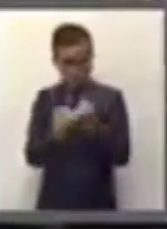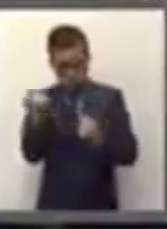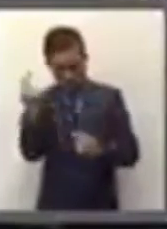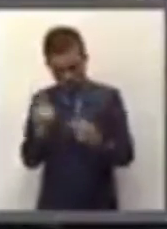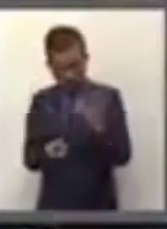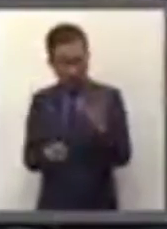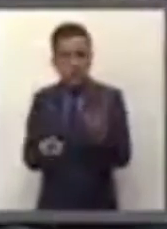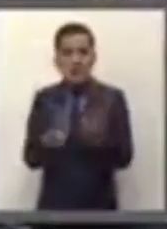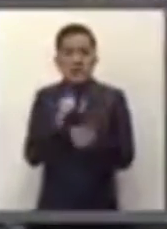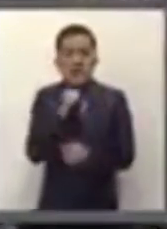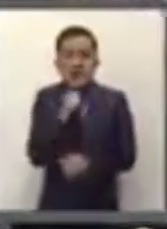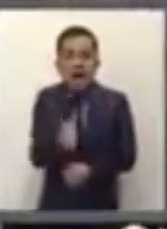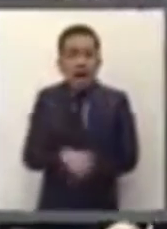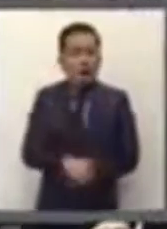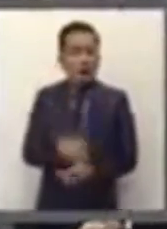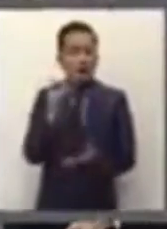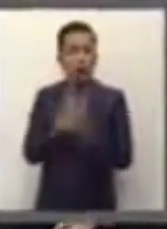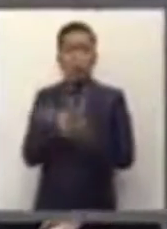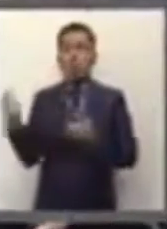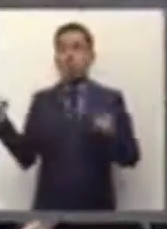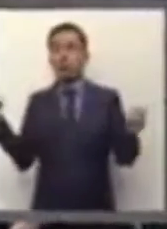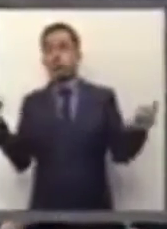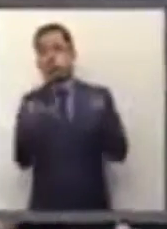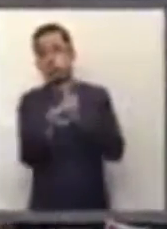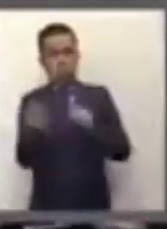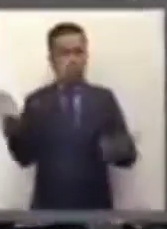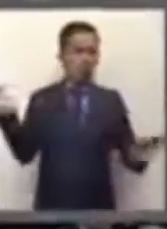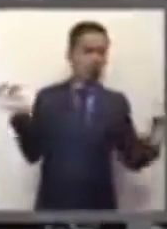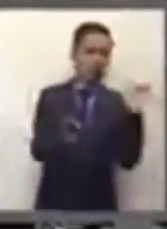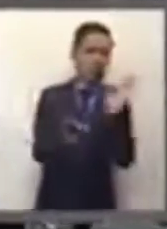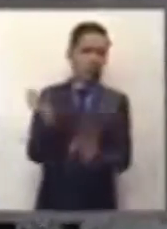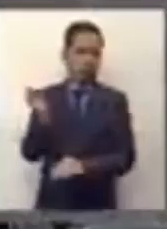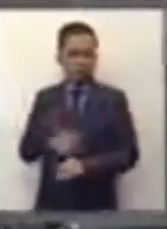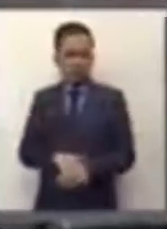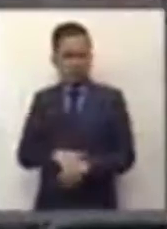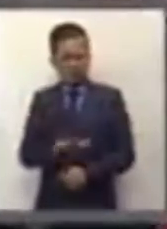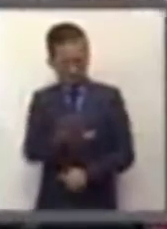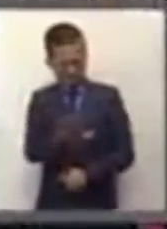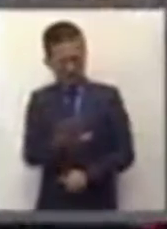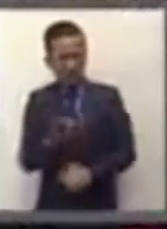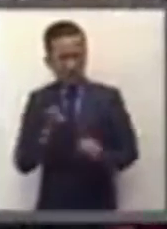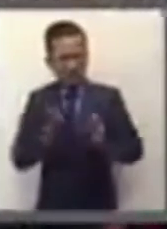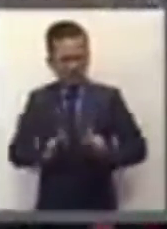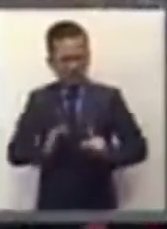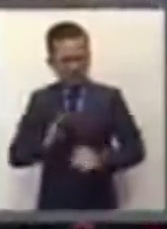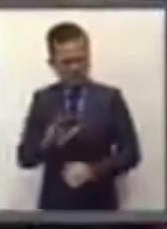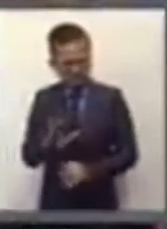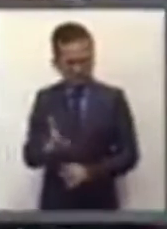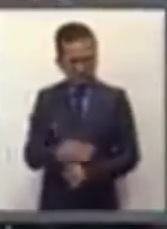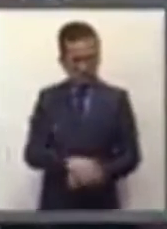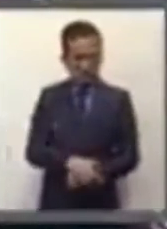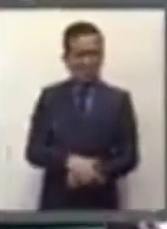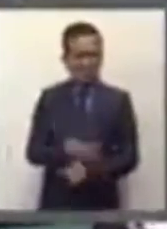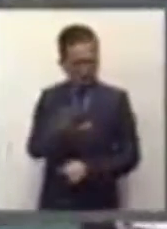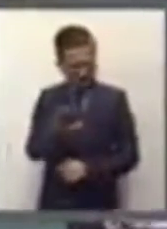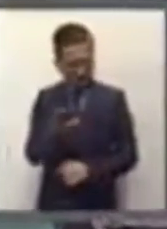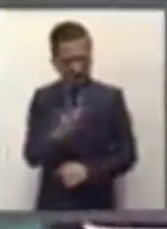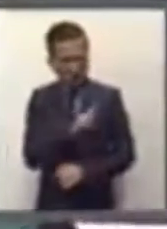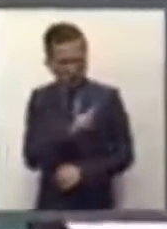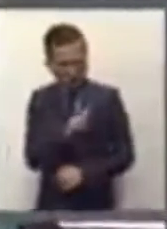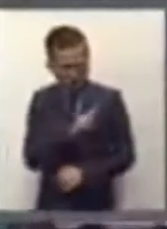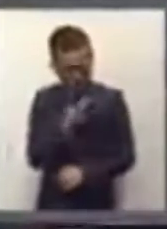solo descalificaciones. Muy largos, aguanten los argumentos, aguanten